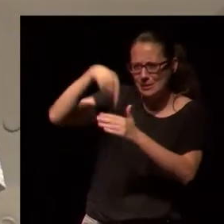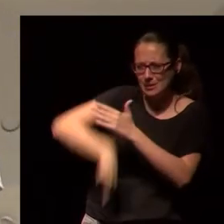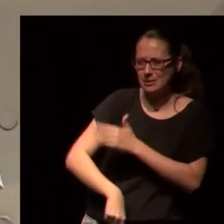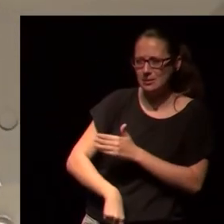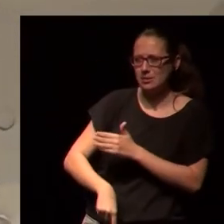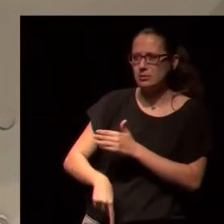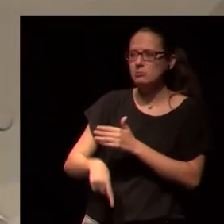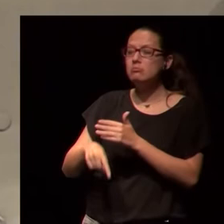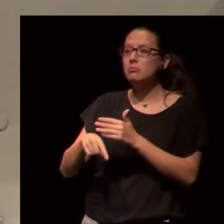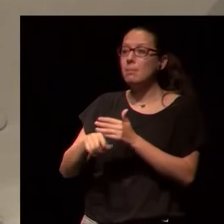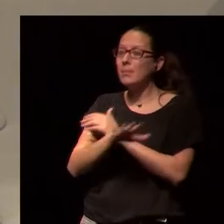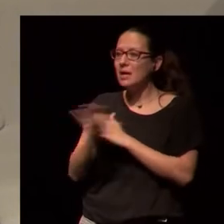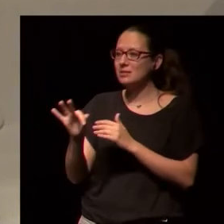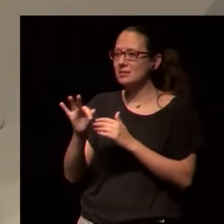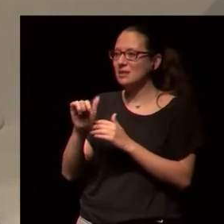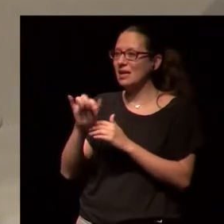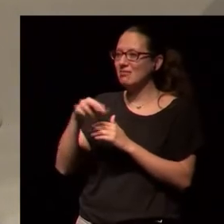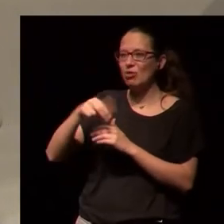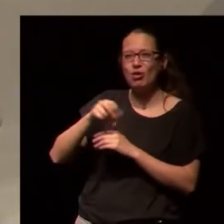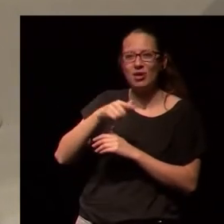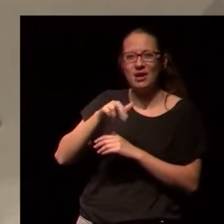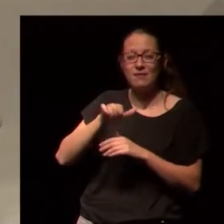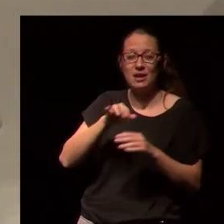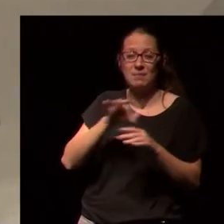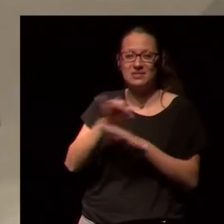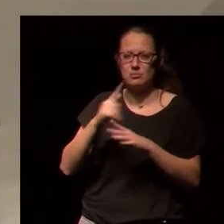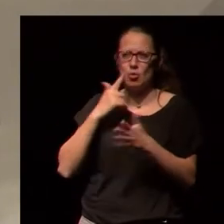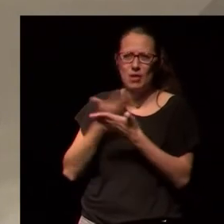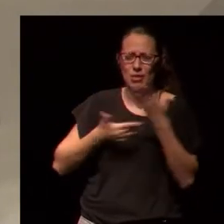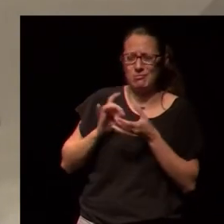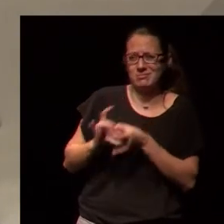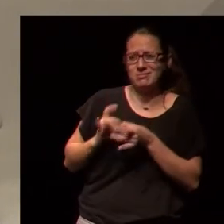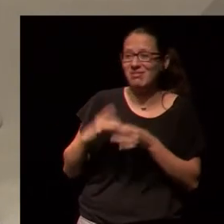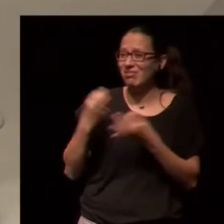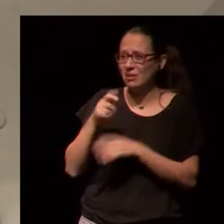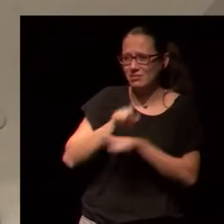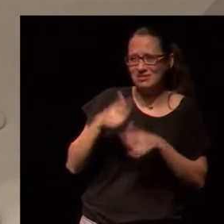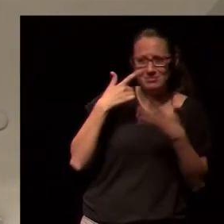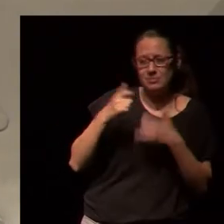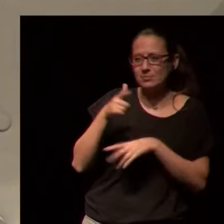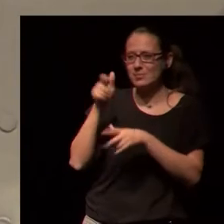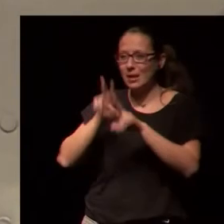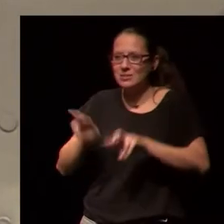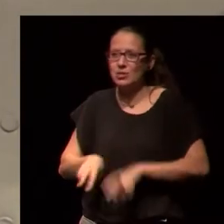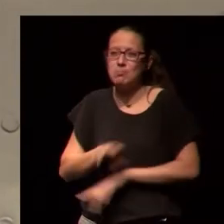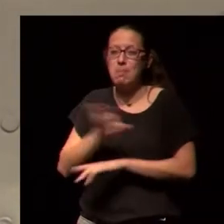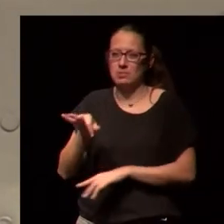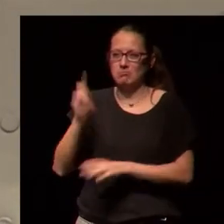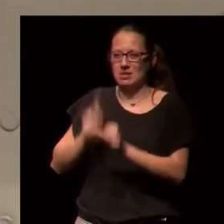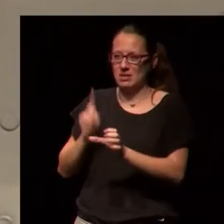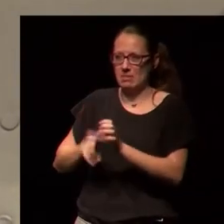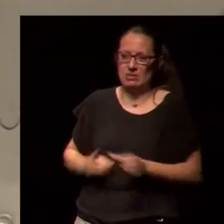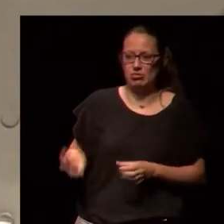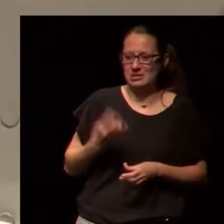etnografía y, sobre todo, colaboración estrechísima entre artistas, investigadores y participantes.